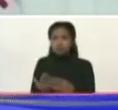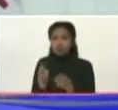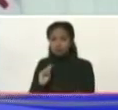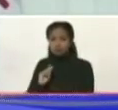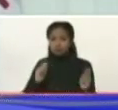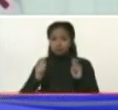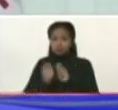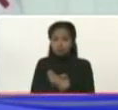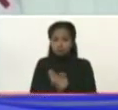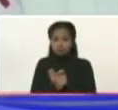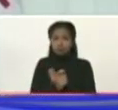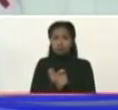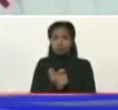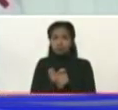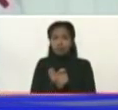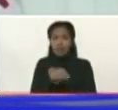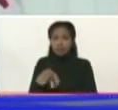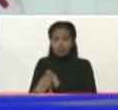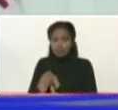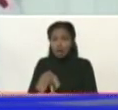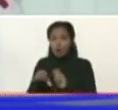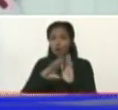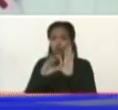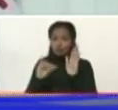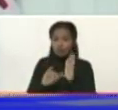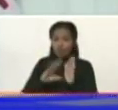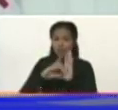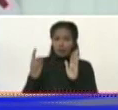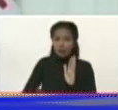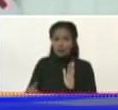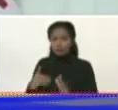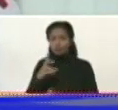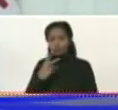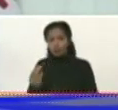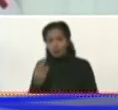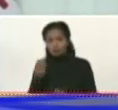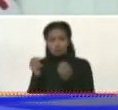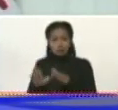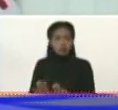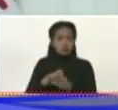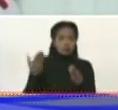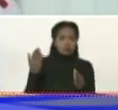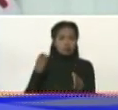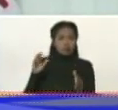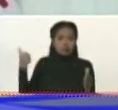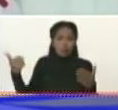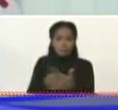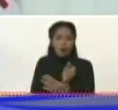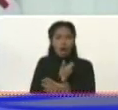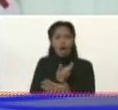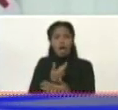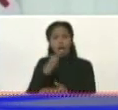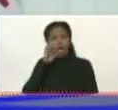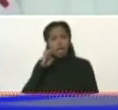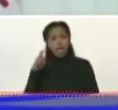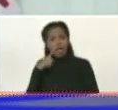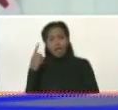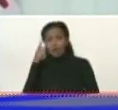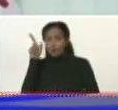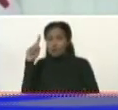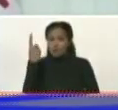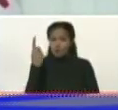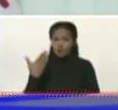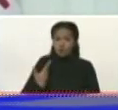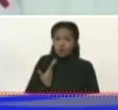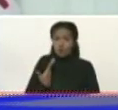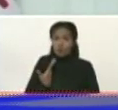Restituyan el Estado Constitucional de Derecho. Basta de golpes de Estado. Evo Morales es el único que